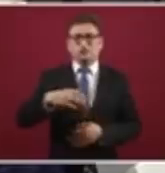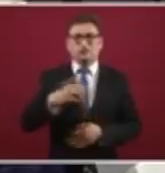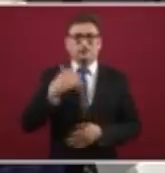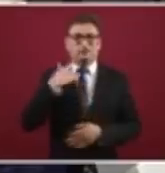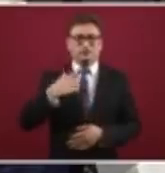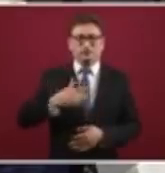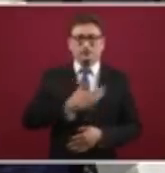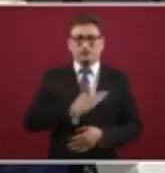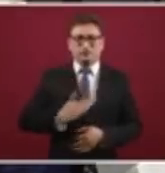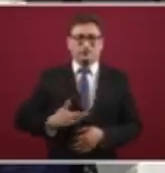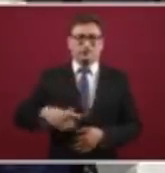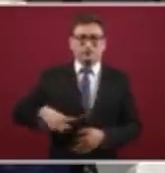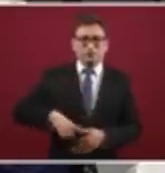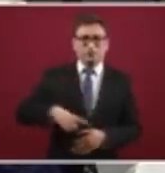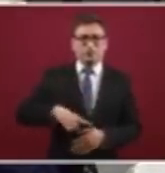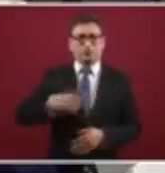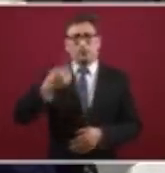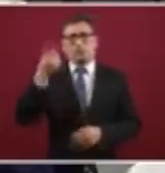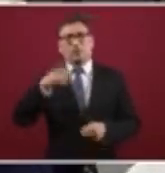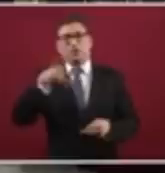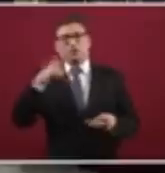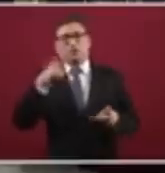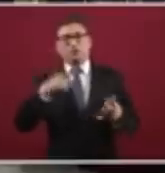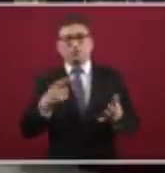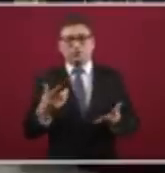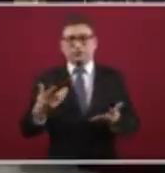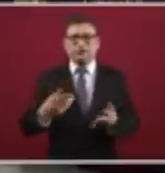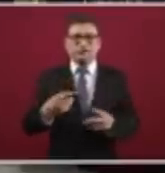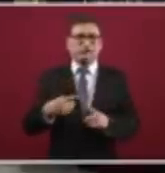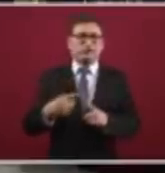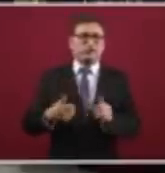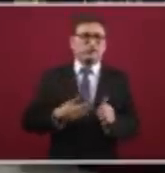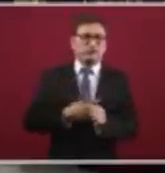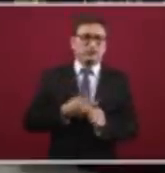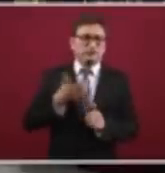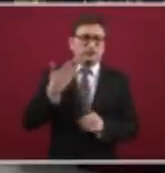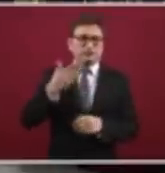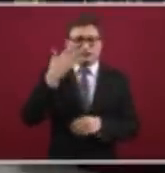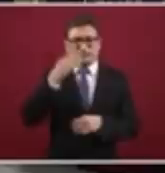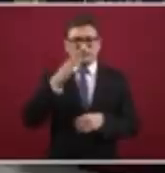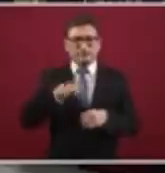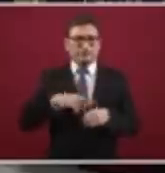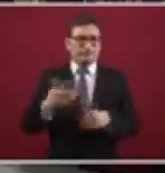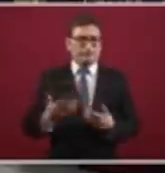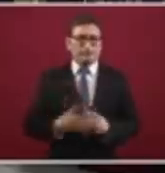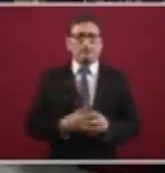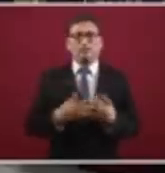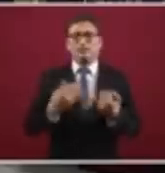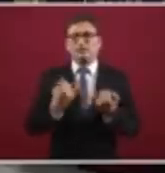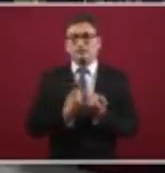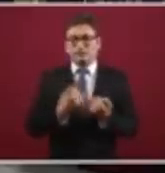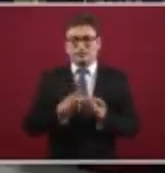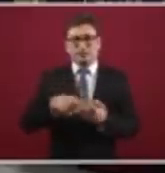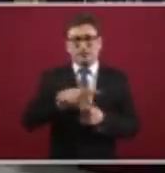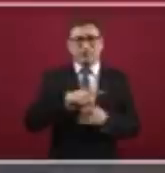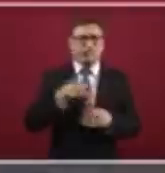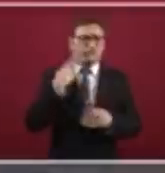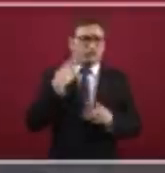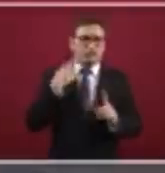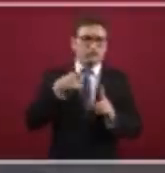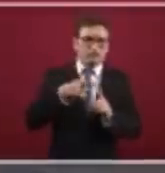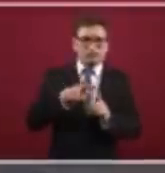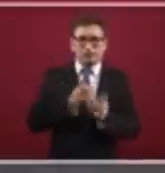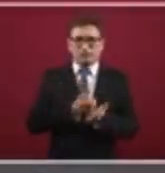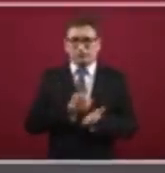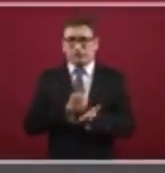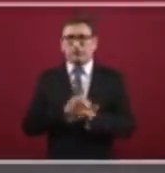ahí se definió la política fiscal la política hacendaria